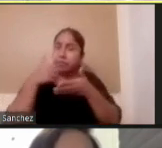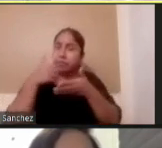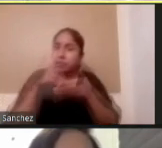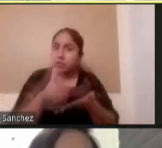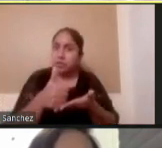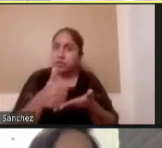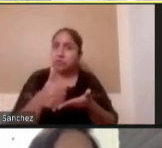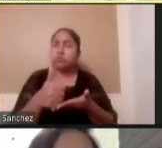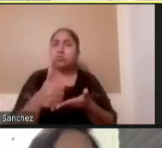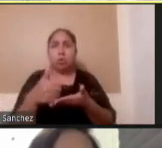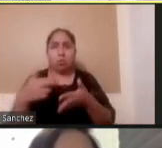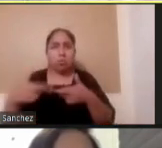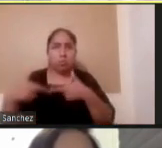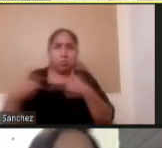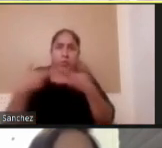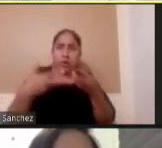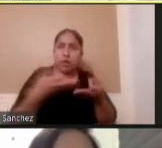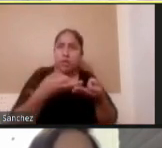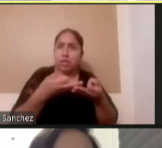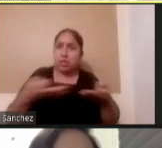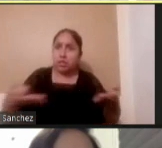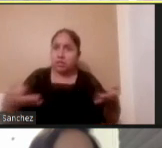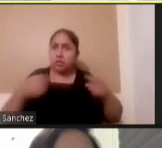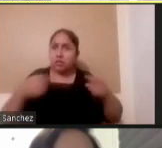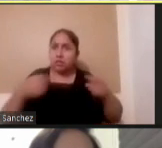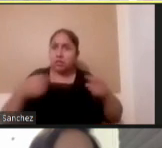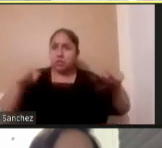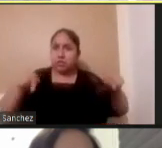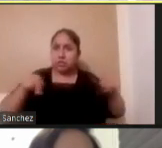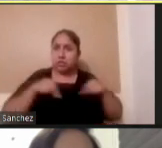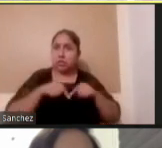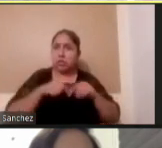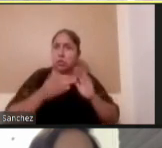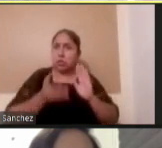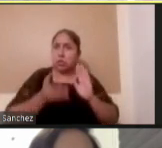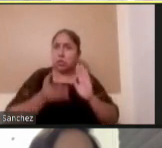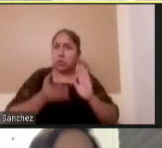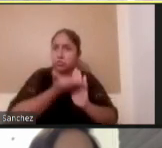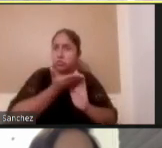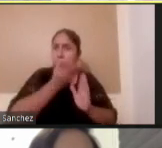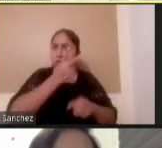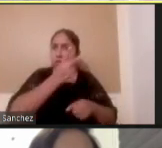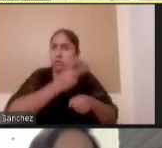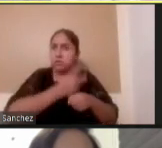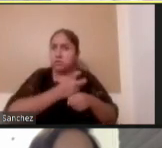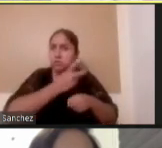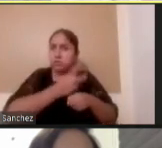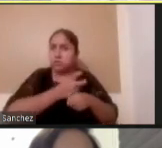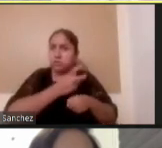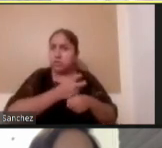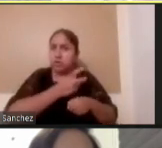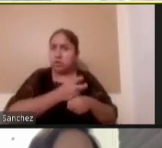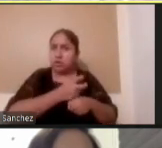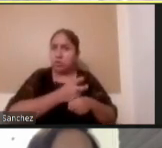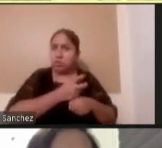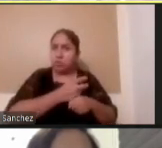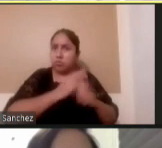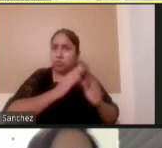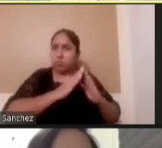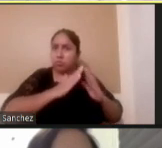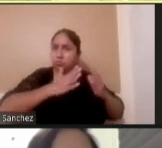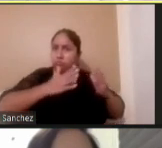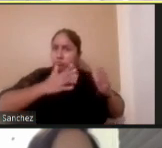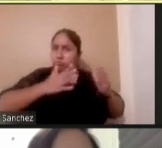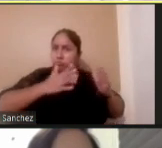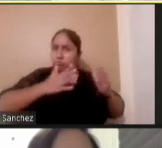espacio donde se hará de construir el segundo cuartel, que será el techo para los efectivos de la Guardia Nacional. Ingeniero, quienes